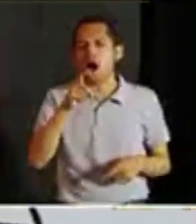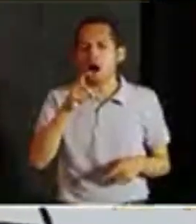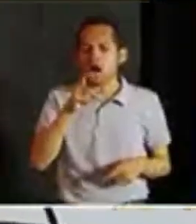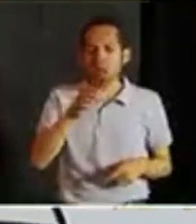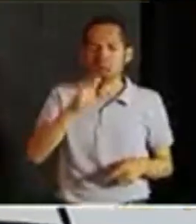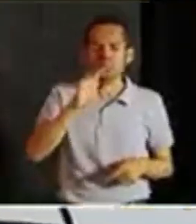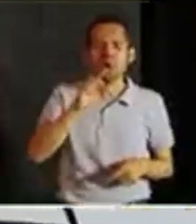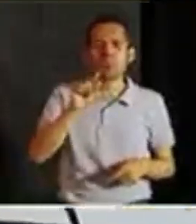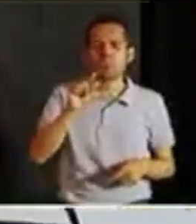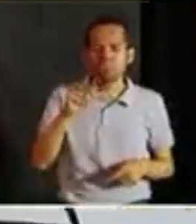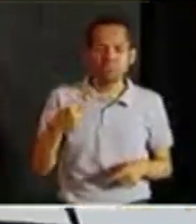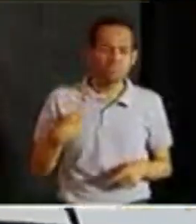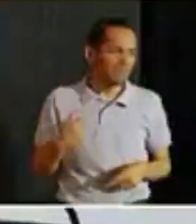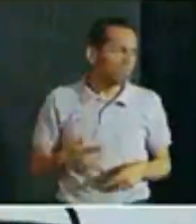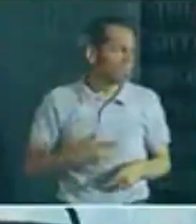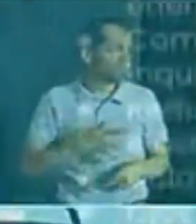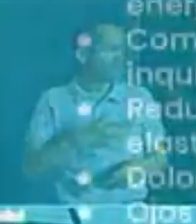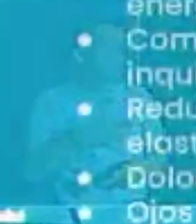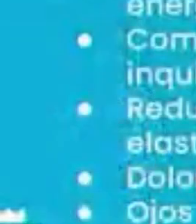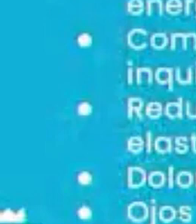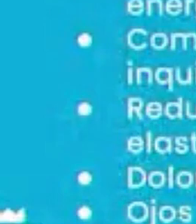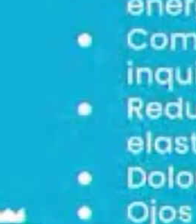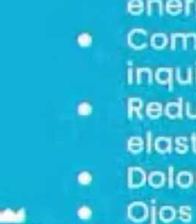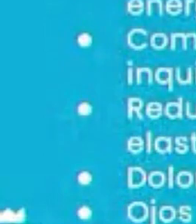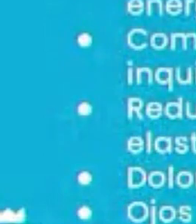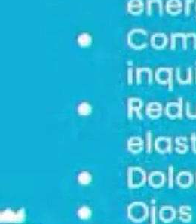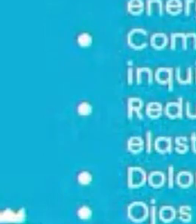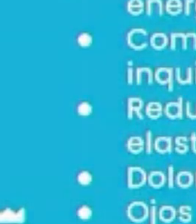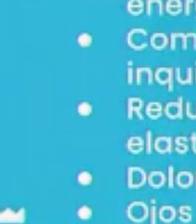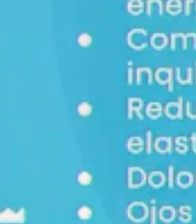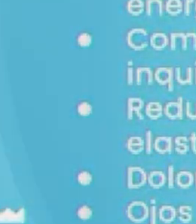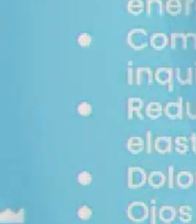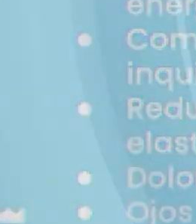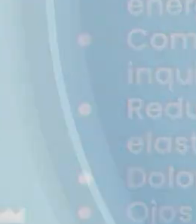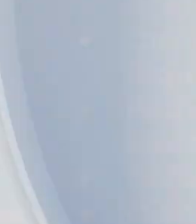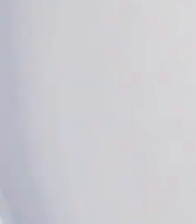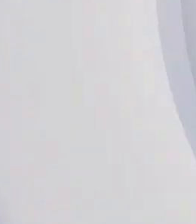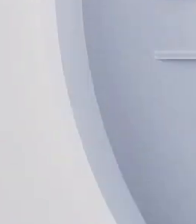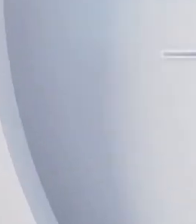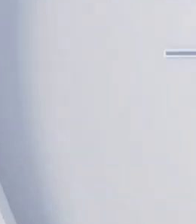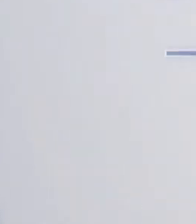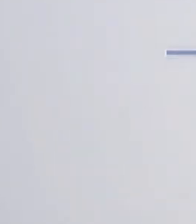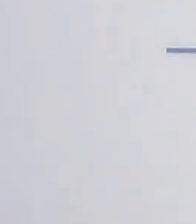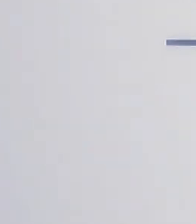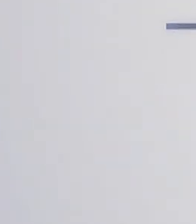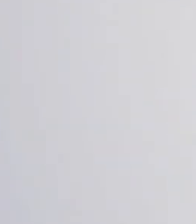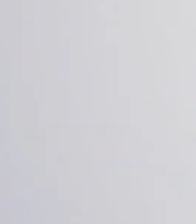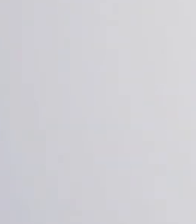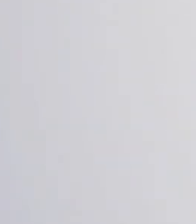inmediato a consultar si se presentan algunos de los síntomas.